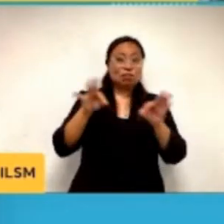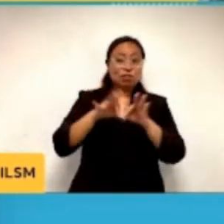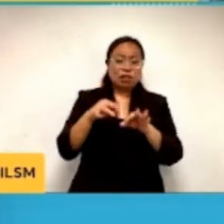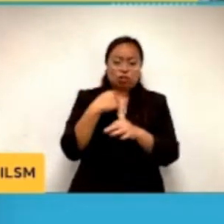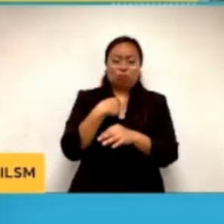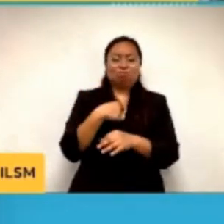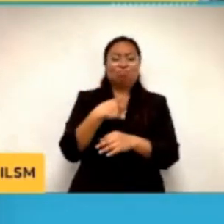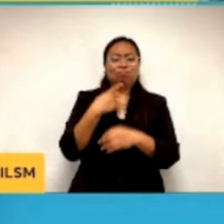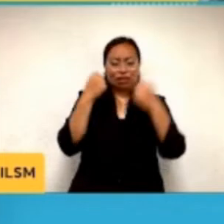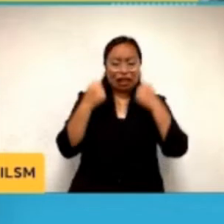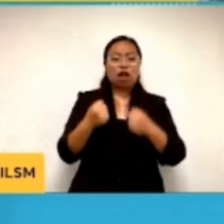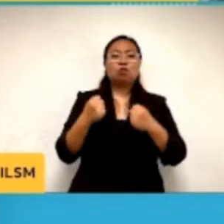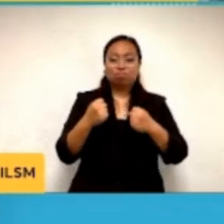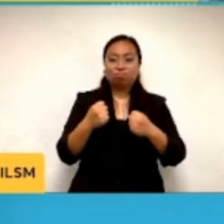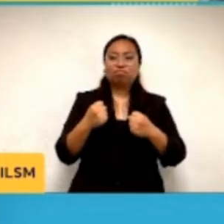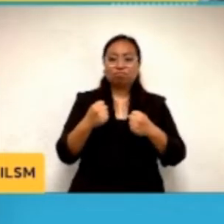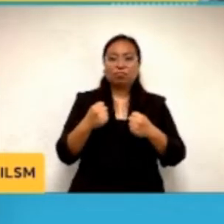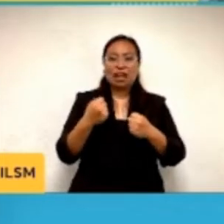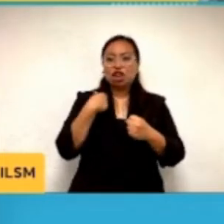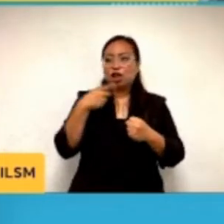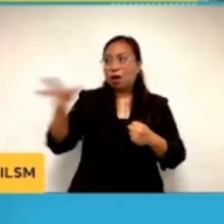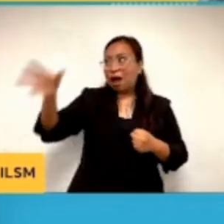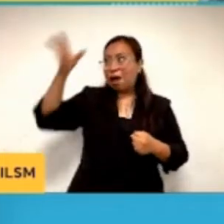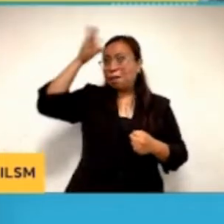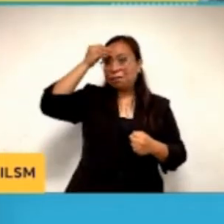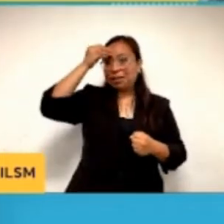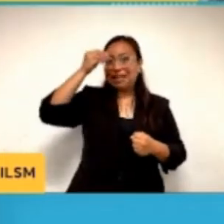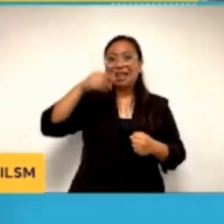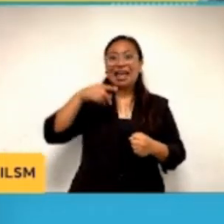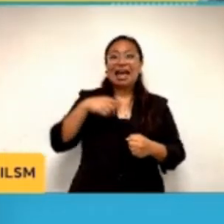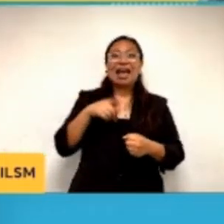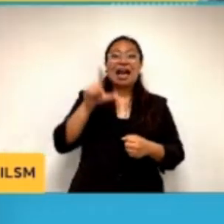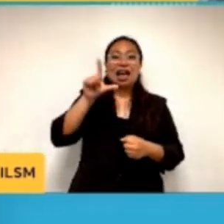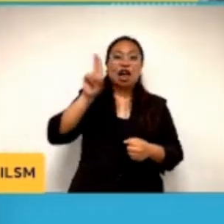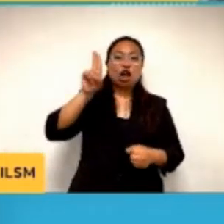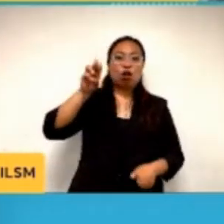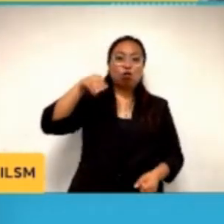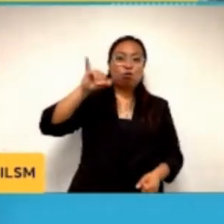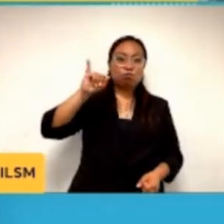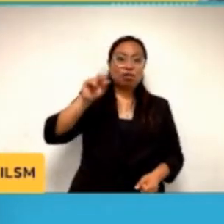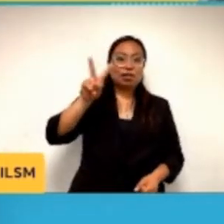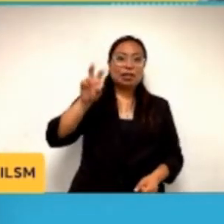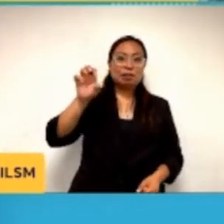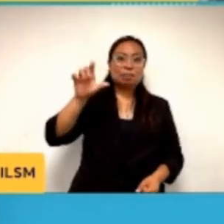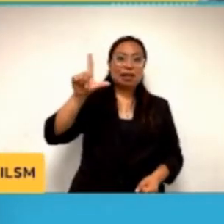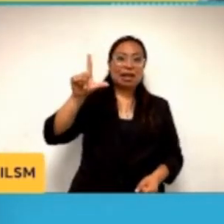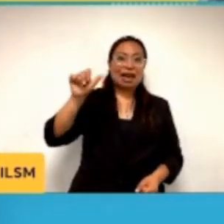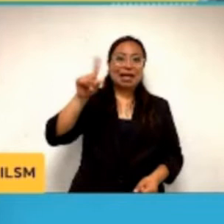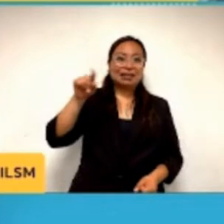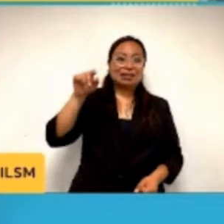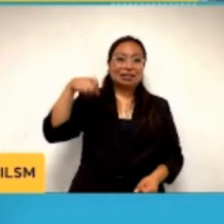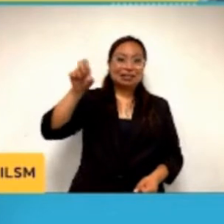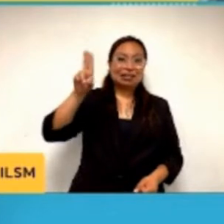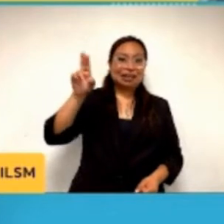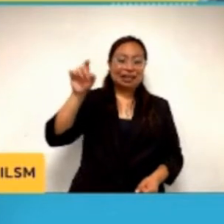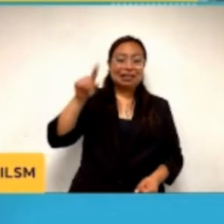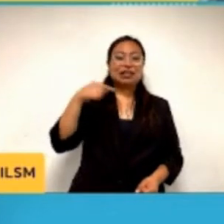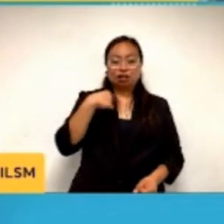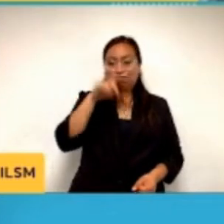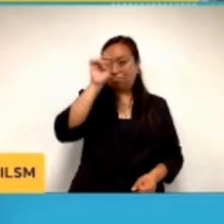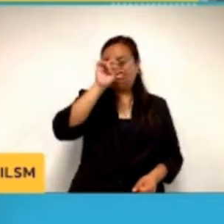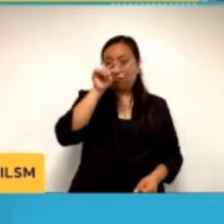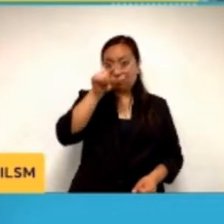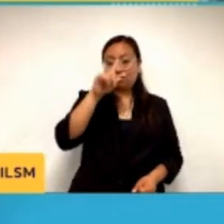convencida y se lo aprendí a la maravillosa Lumi Velázquez, mentora de mujeres líderes, que te recomiendo mucho que